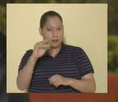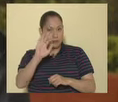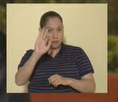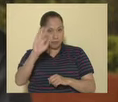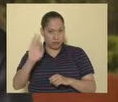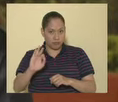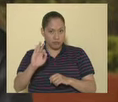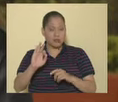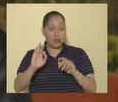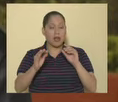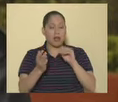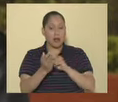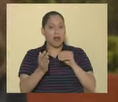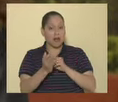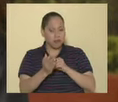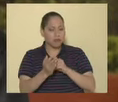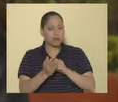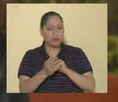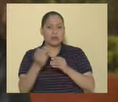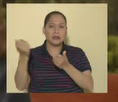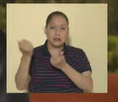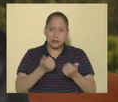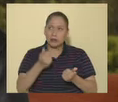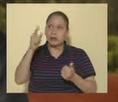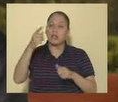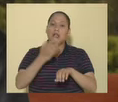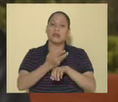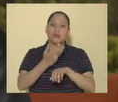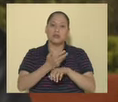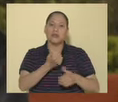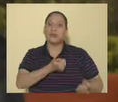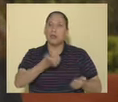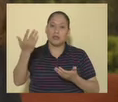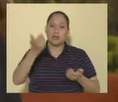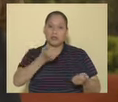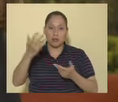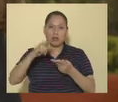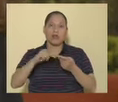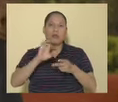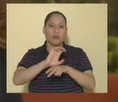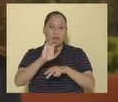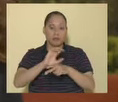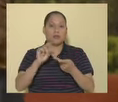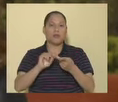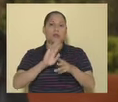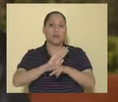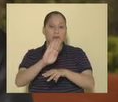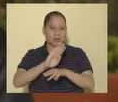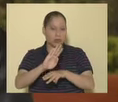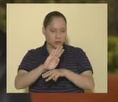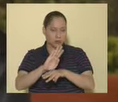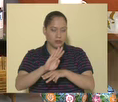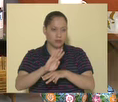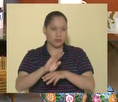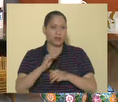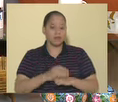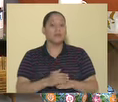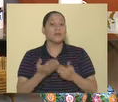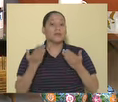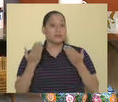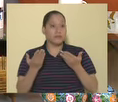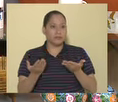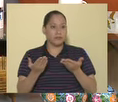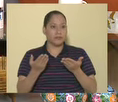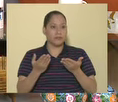de las que subsisten exportan a Estados Unidos, Colombia y Brasil principalmente. Y